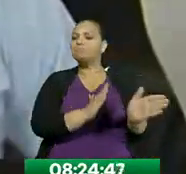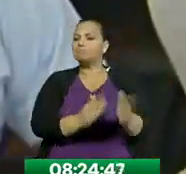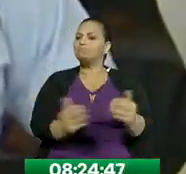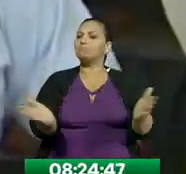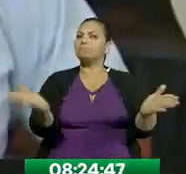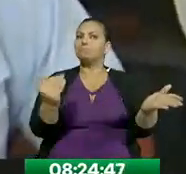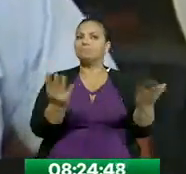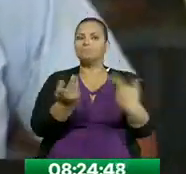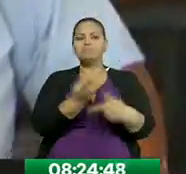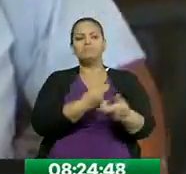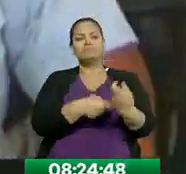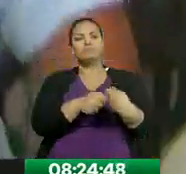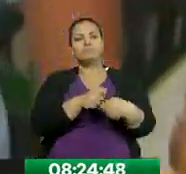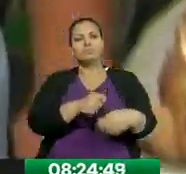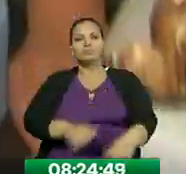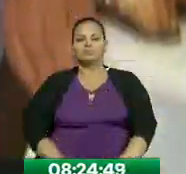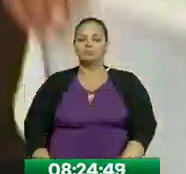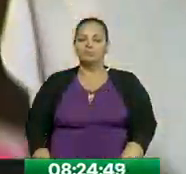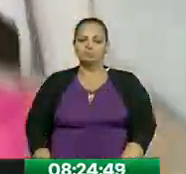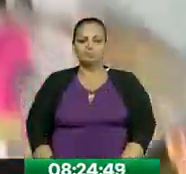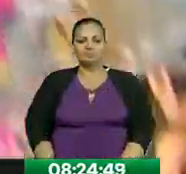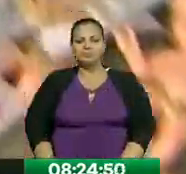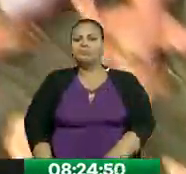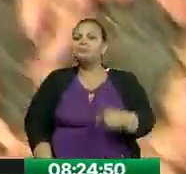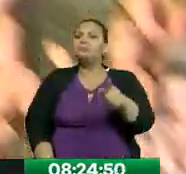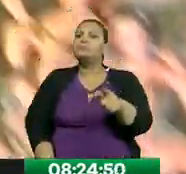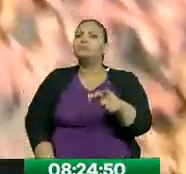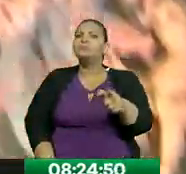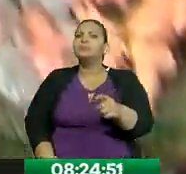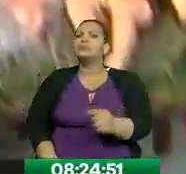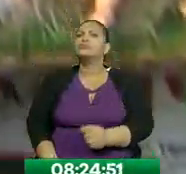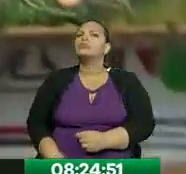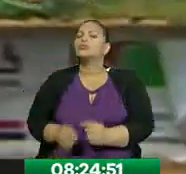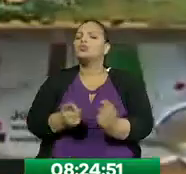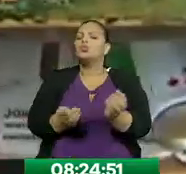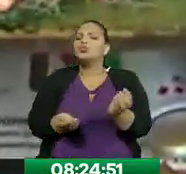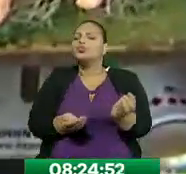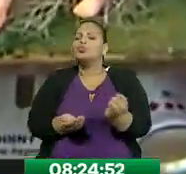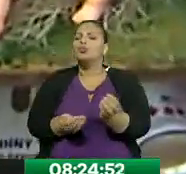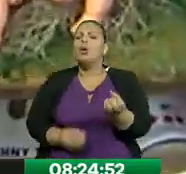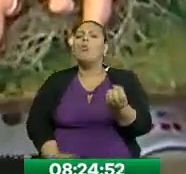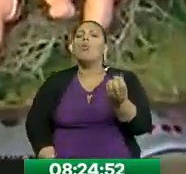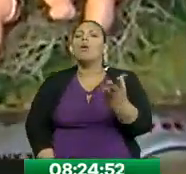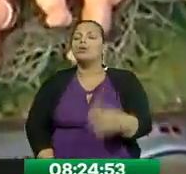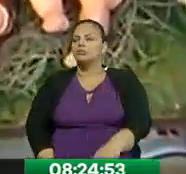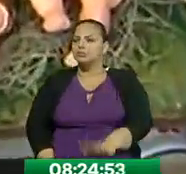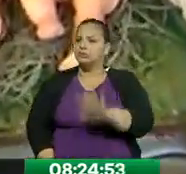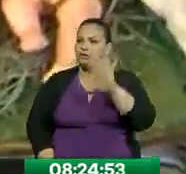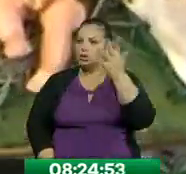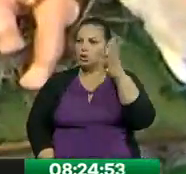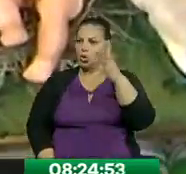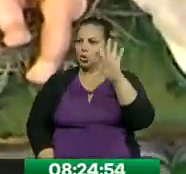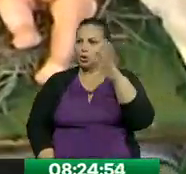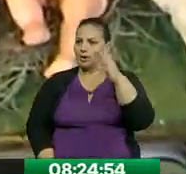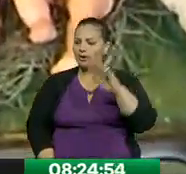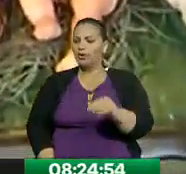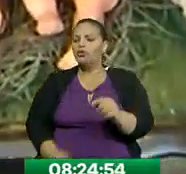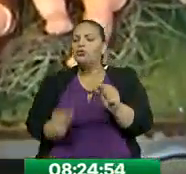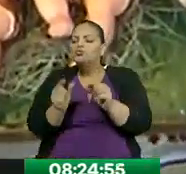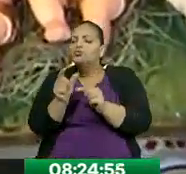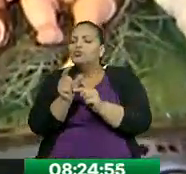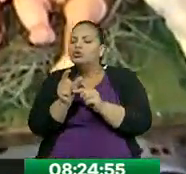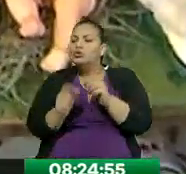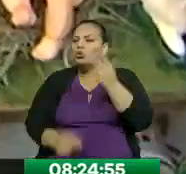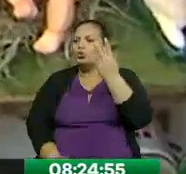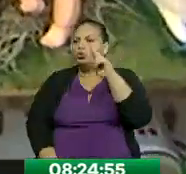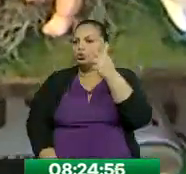doñita, ¿cuánto cuesta el niñito? $5 de estos niñitos. Los más pequeños a $2. A $2. Y si yo me quiero